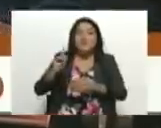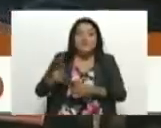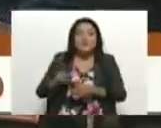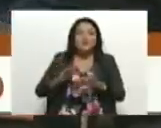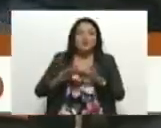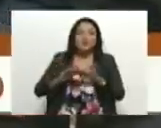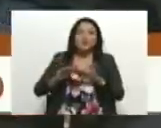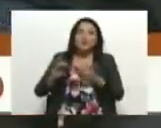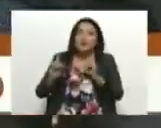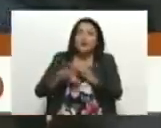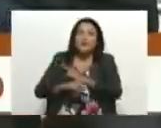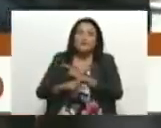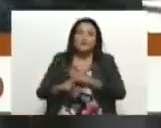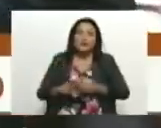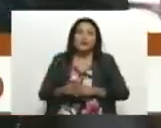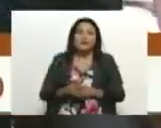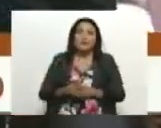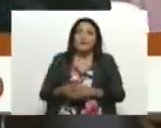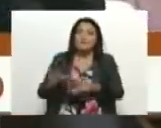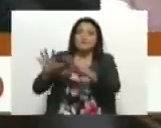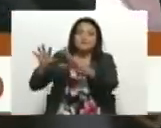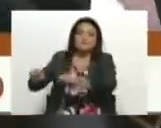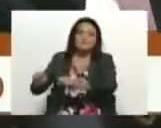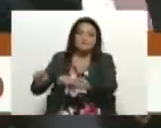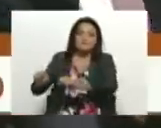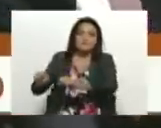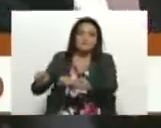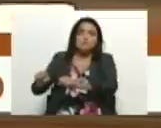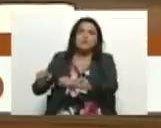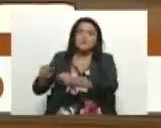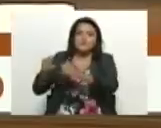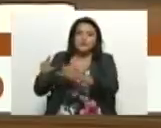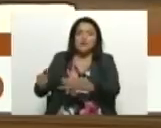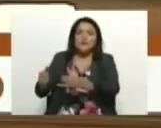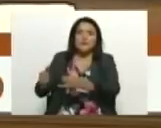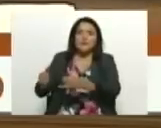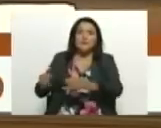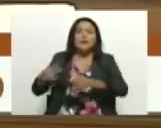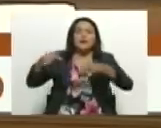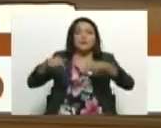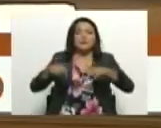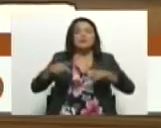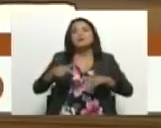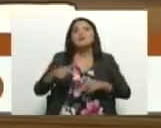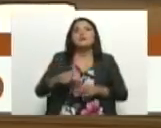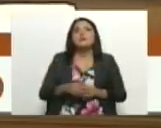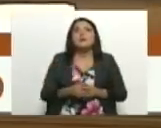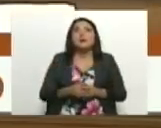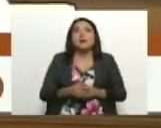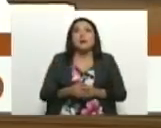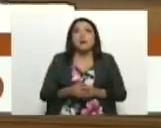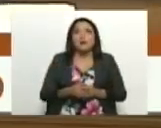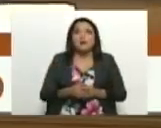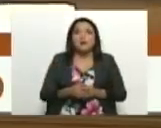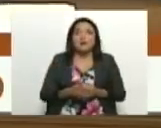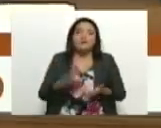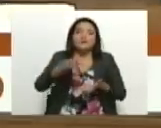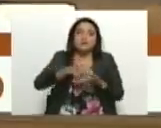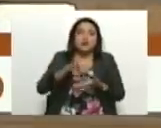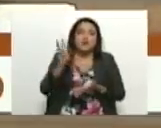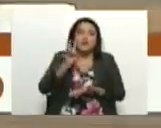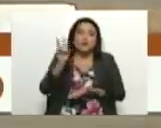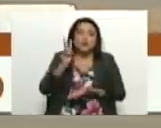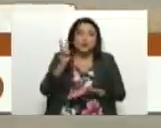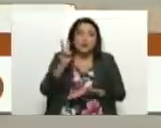a corregirlo. Y el Estado venezolano ha dispuesto, perdónenme que... El